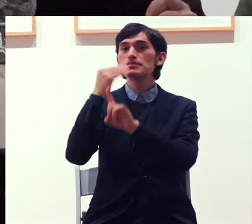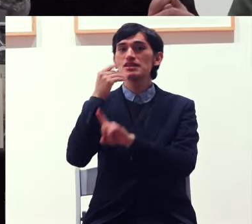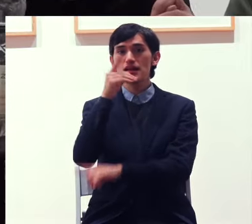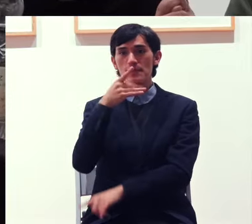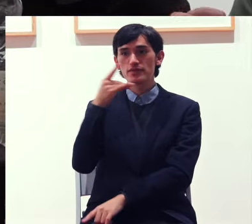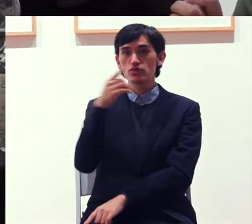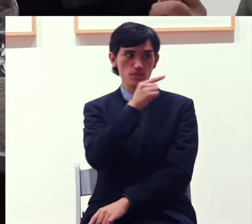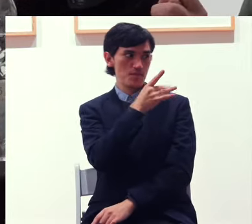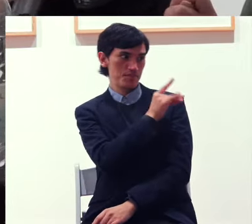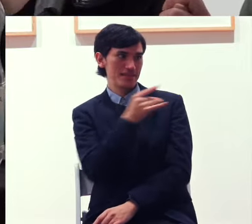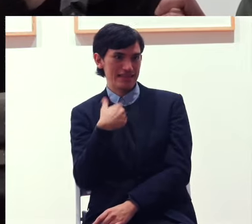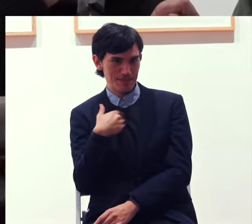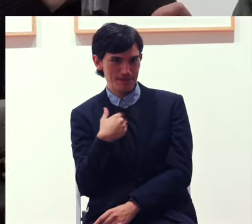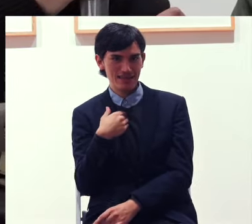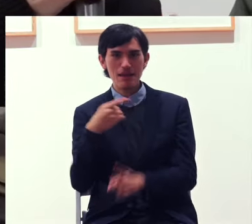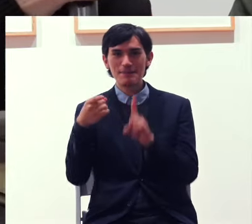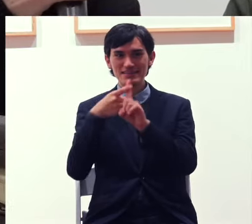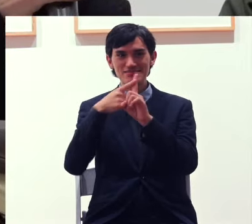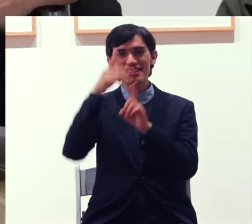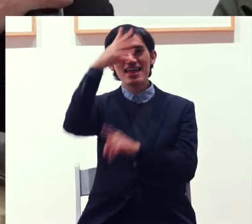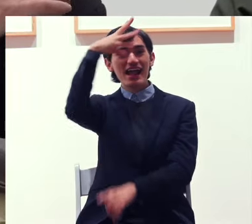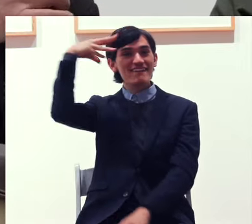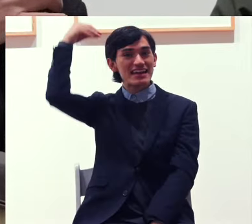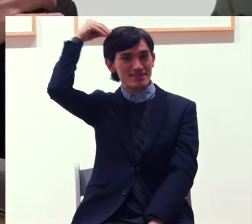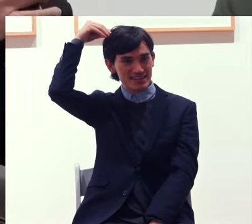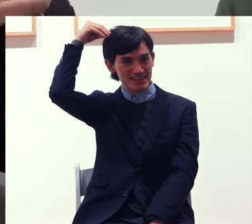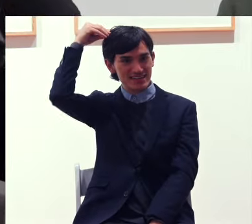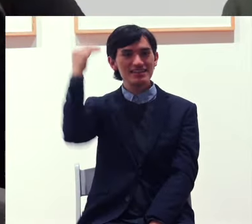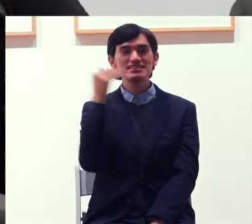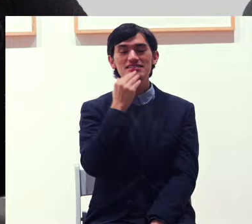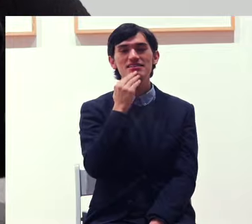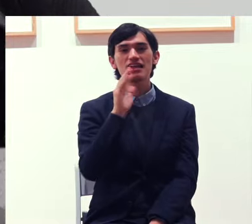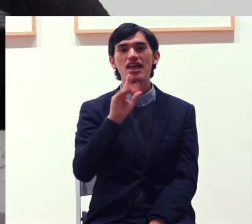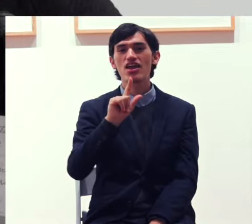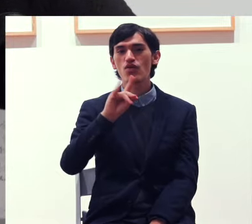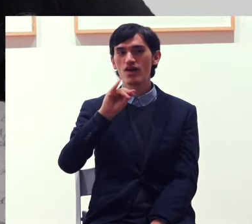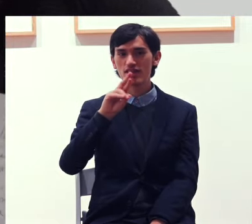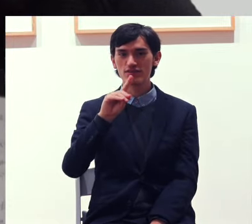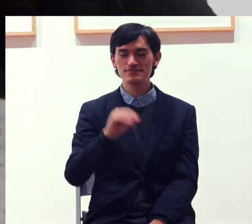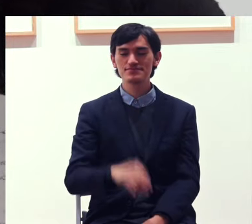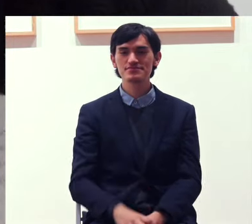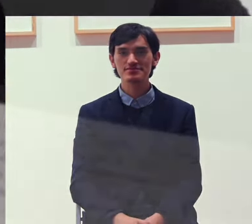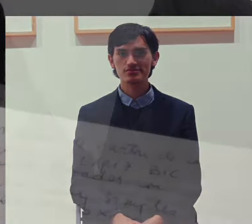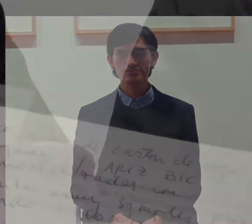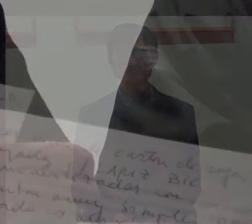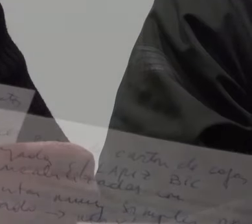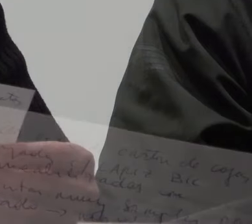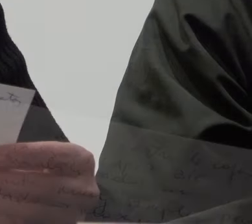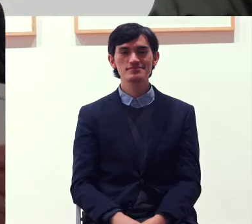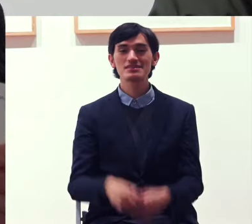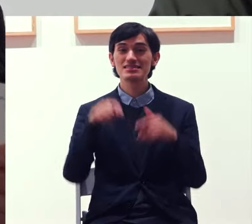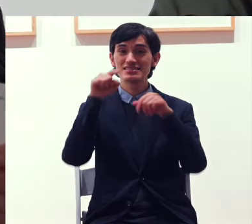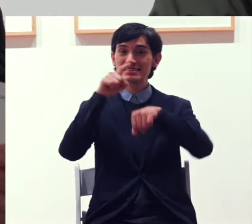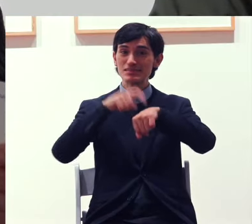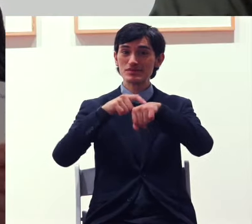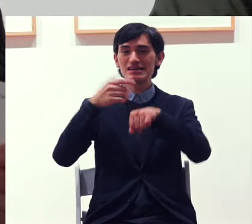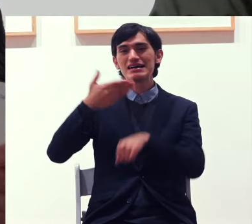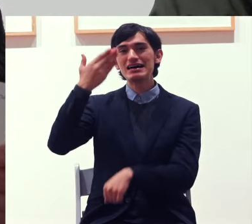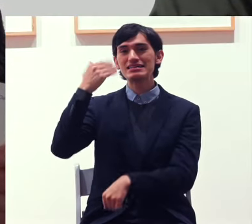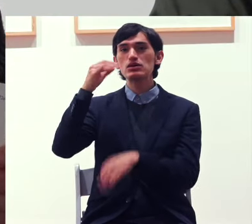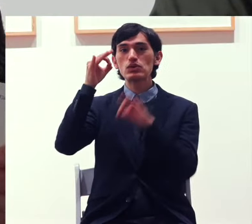que en otra exposición que me invitaste a participar en la Gabriela Mistral, en un homenaje a Eduardo Vilche. En ese